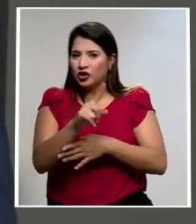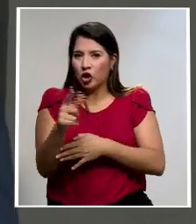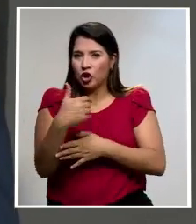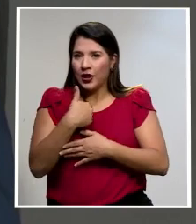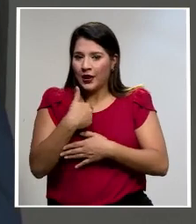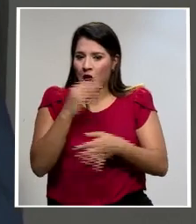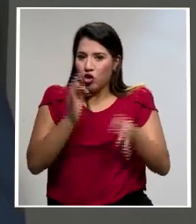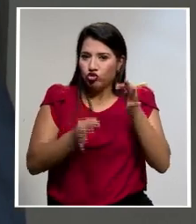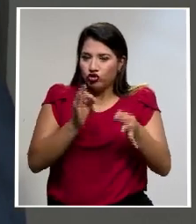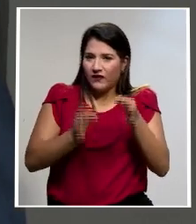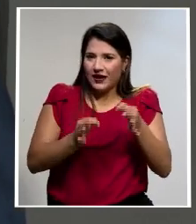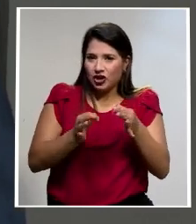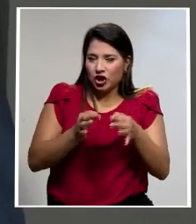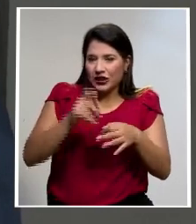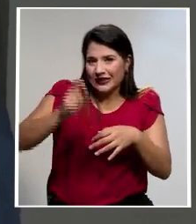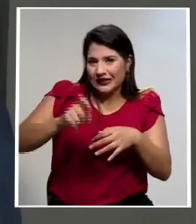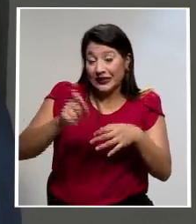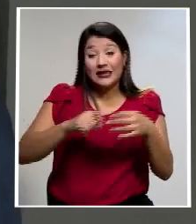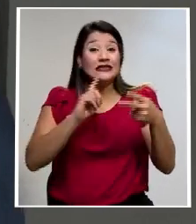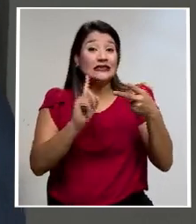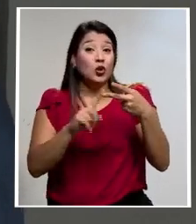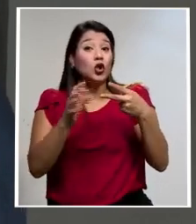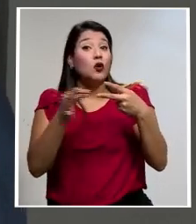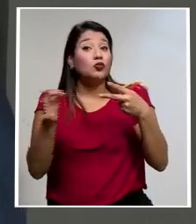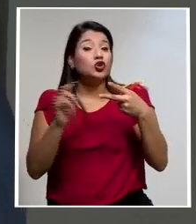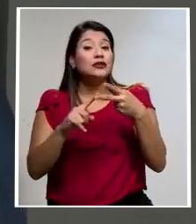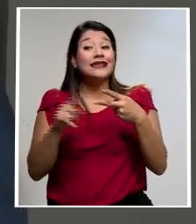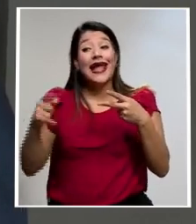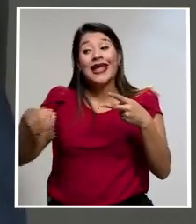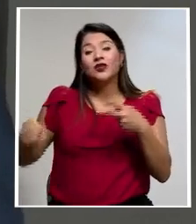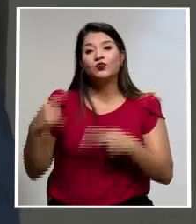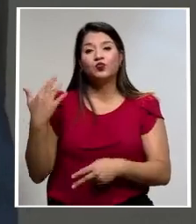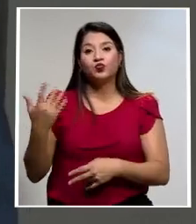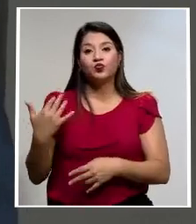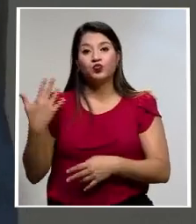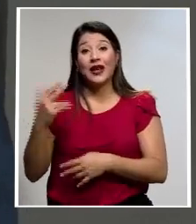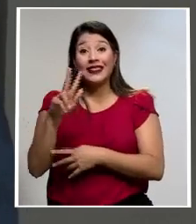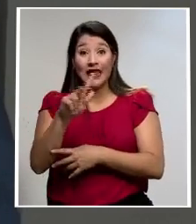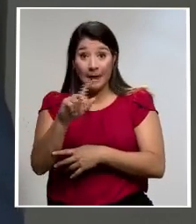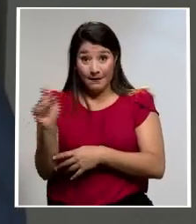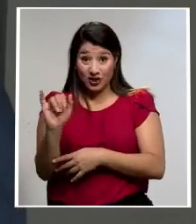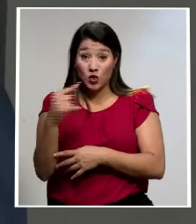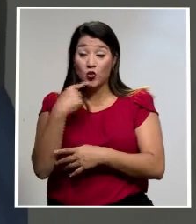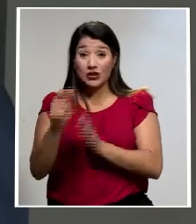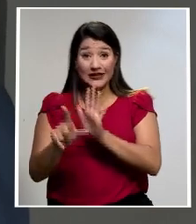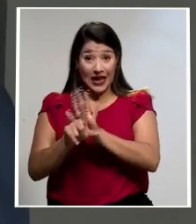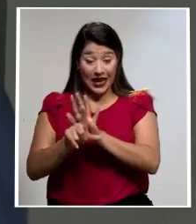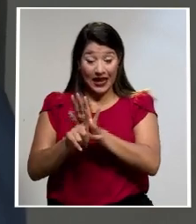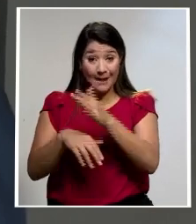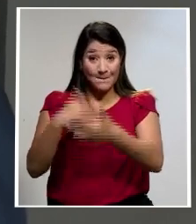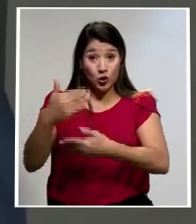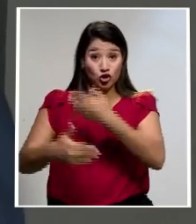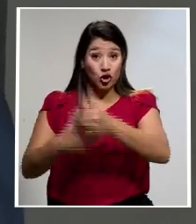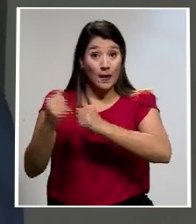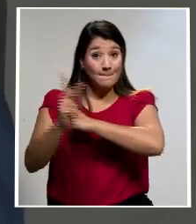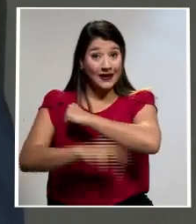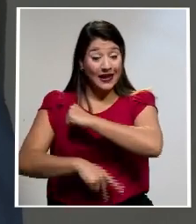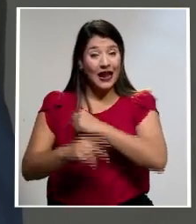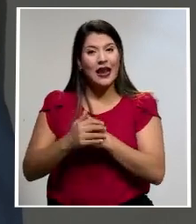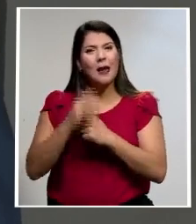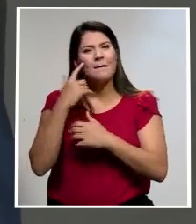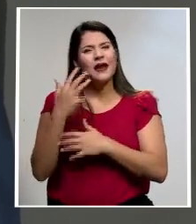adecuadamente lo que resuelve. La segunda opción es esperar 3 meses, que es lo que dispone el Código Procesal Penal, para revisar si las condiciones